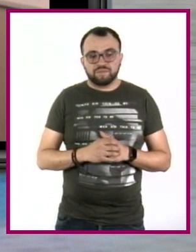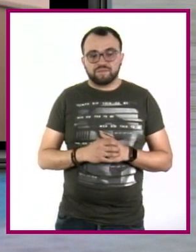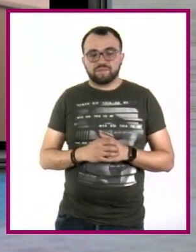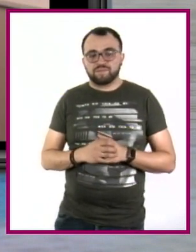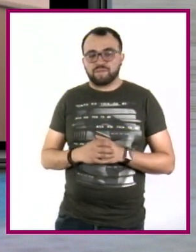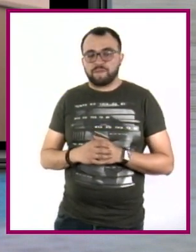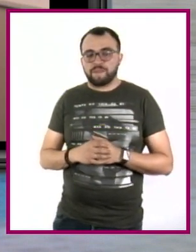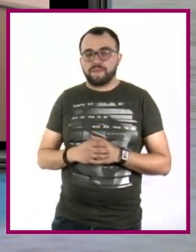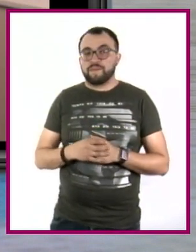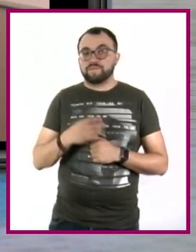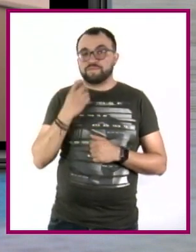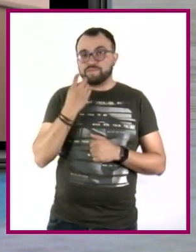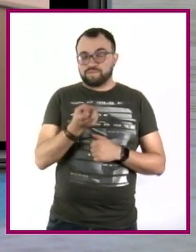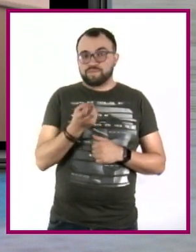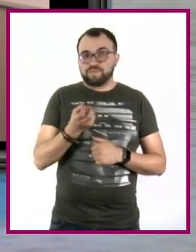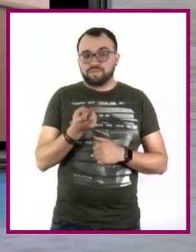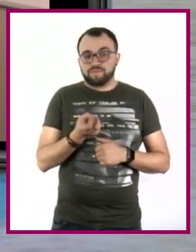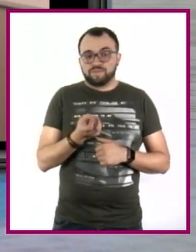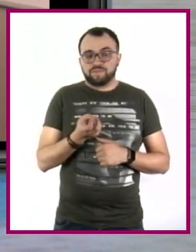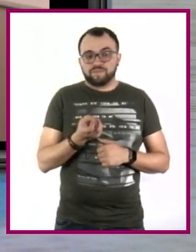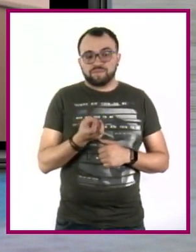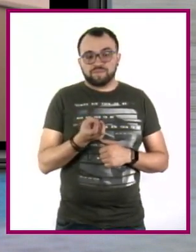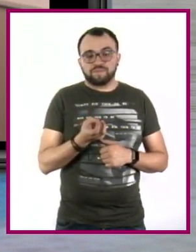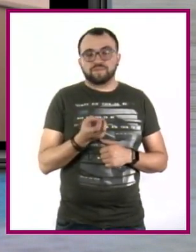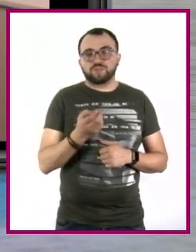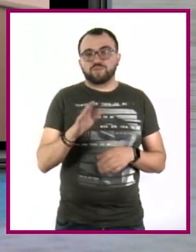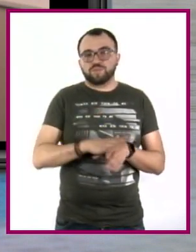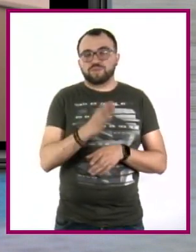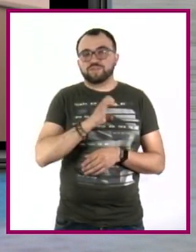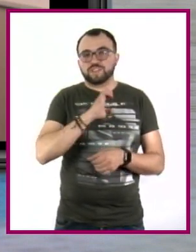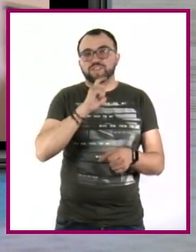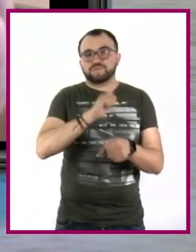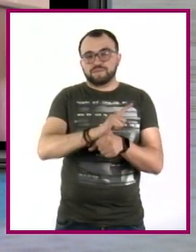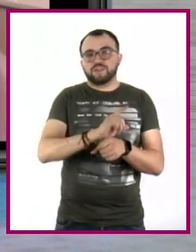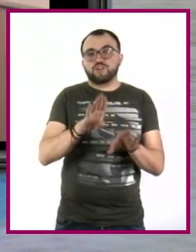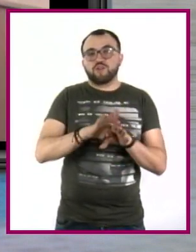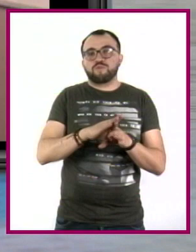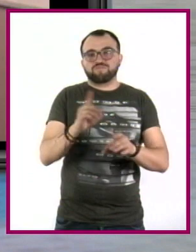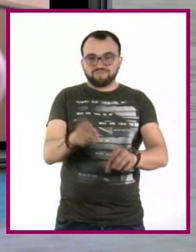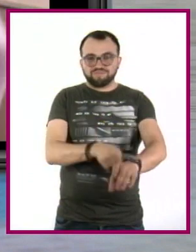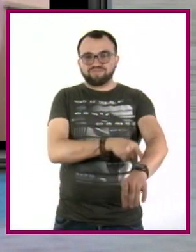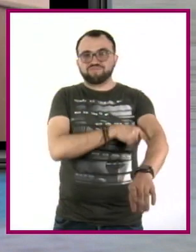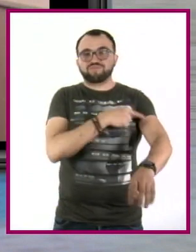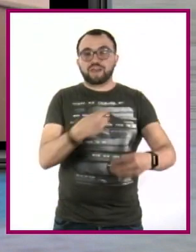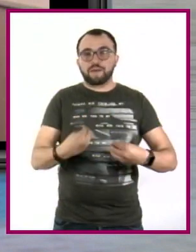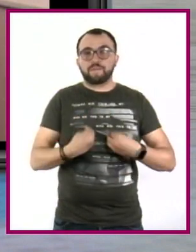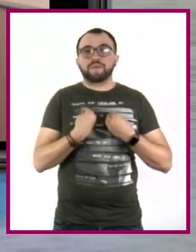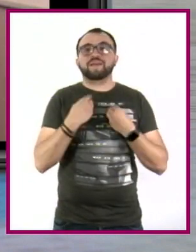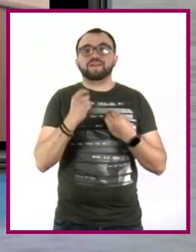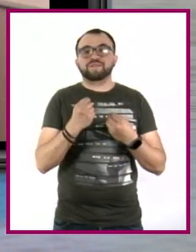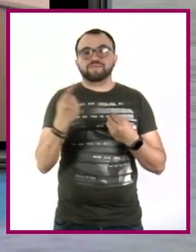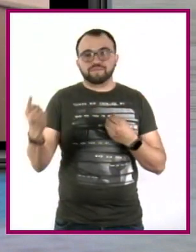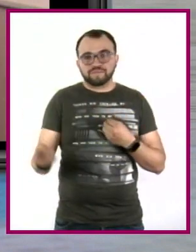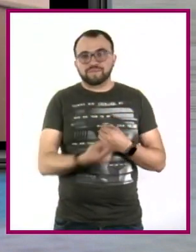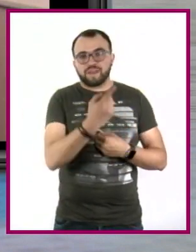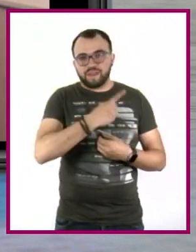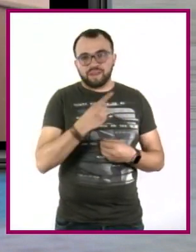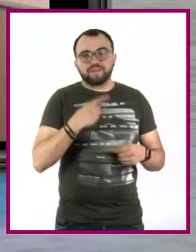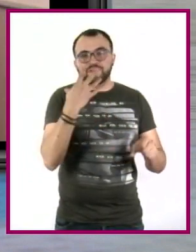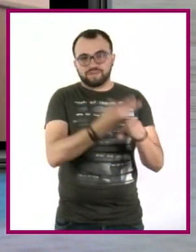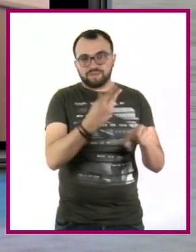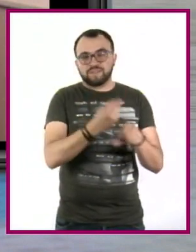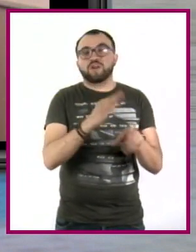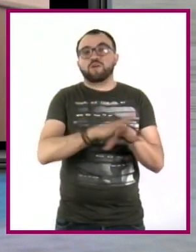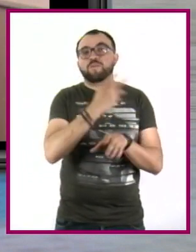Eso es lo que hace, digamos, especial. Darle una larga vida requiere mantenimiento, y por eso está en la